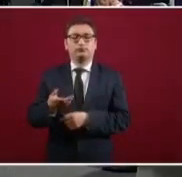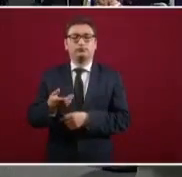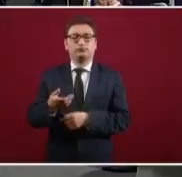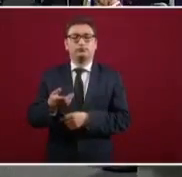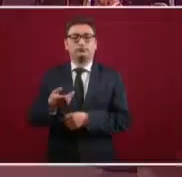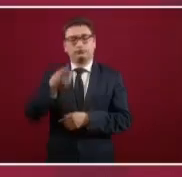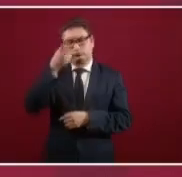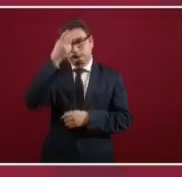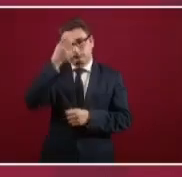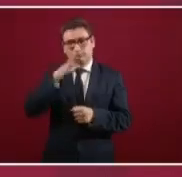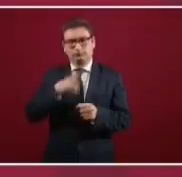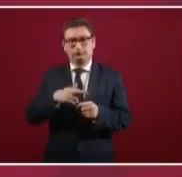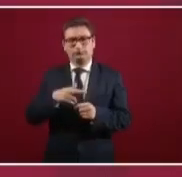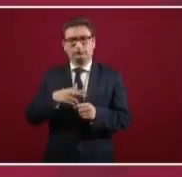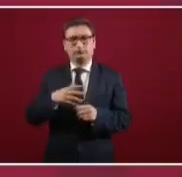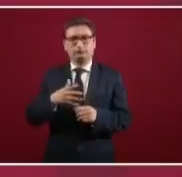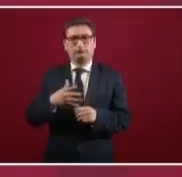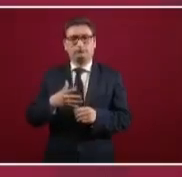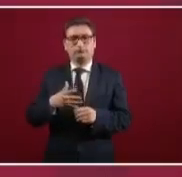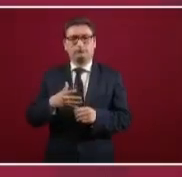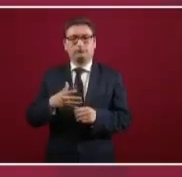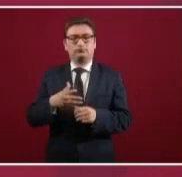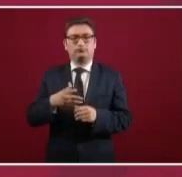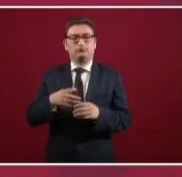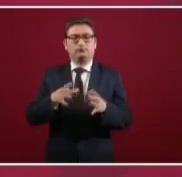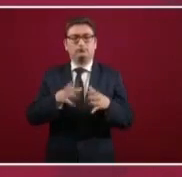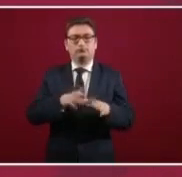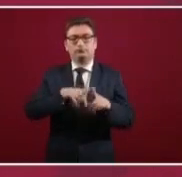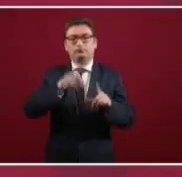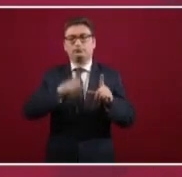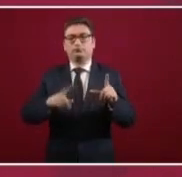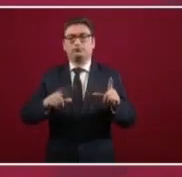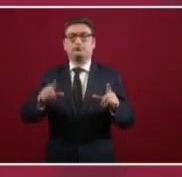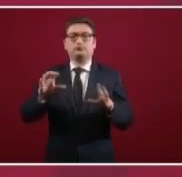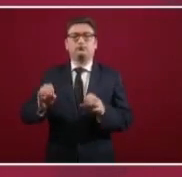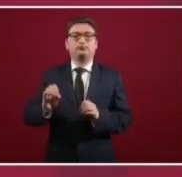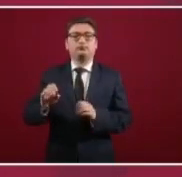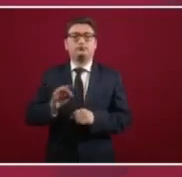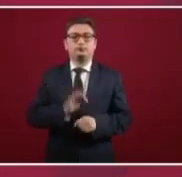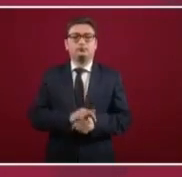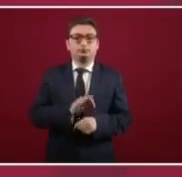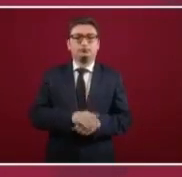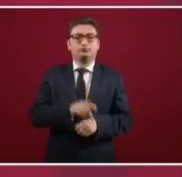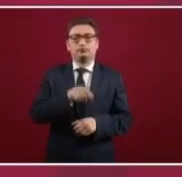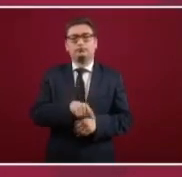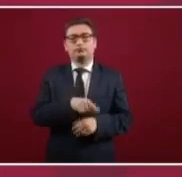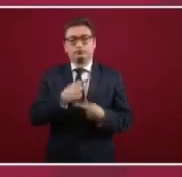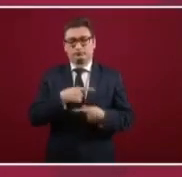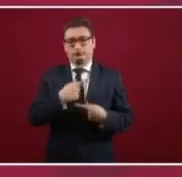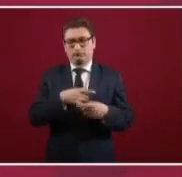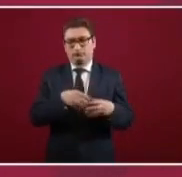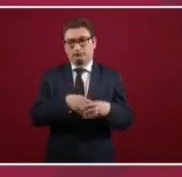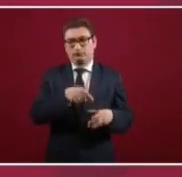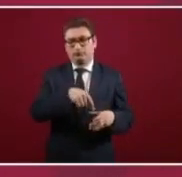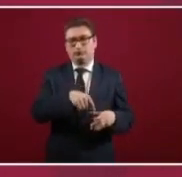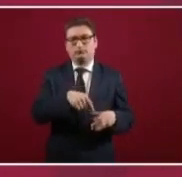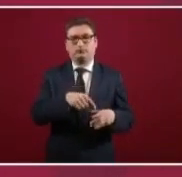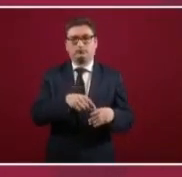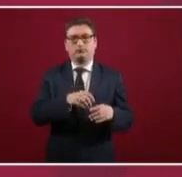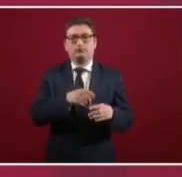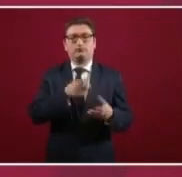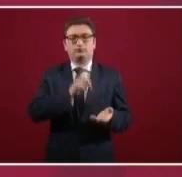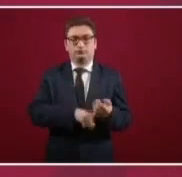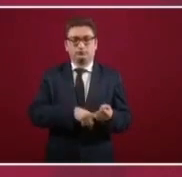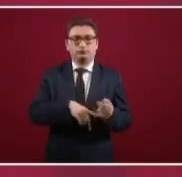director en este del operativo a nivel nacional o al que estaba ahí en el operativo